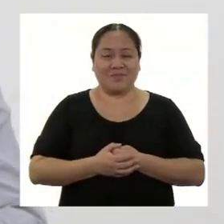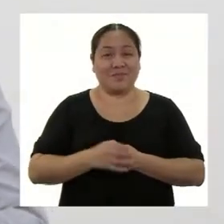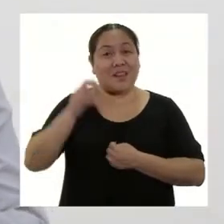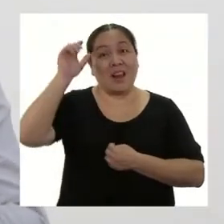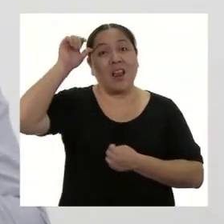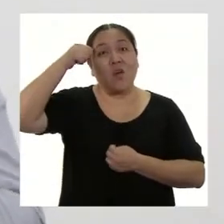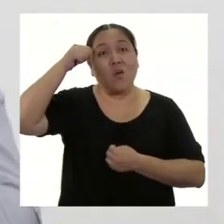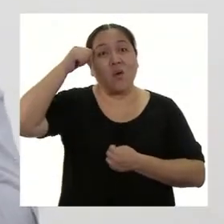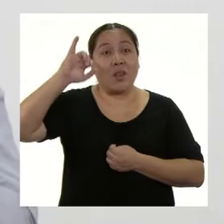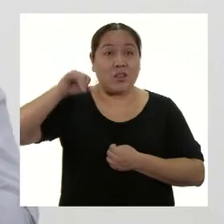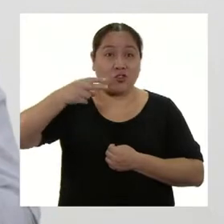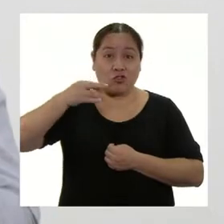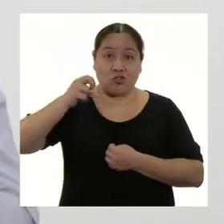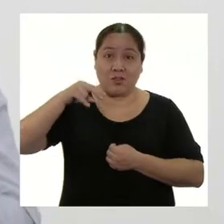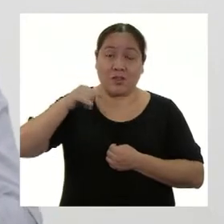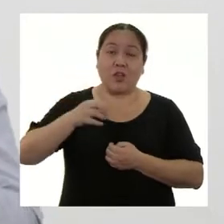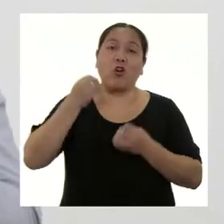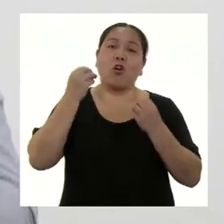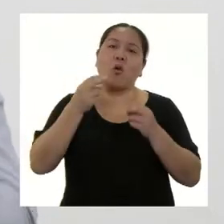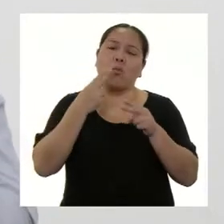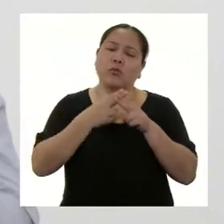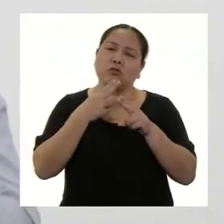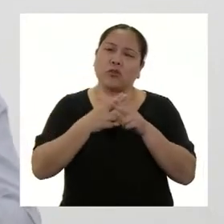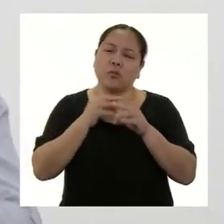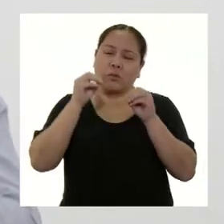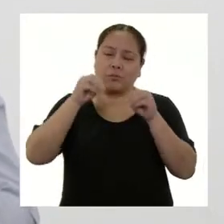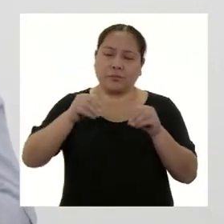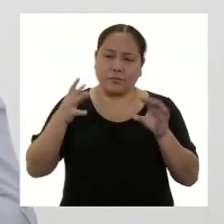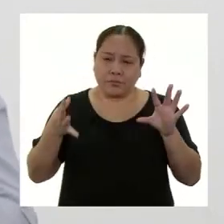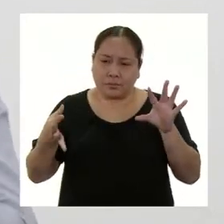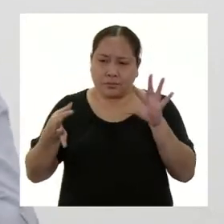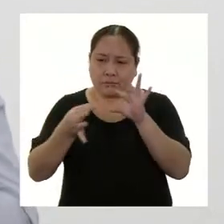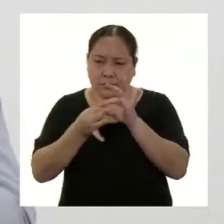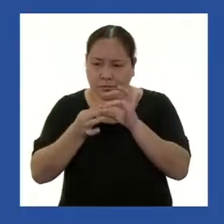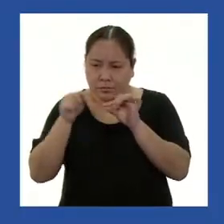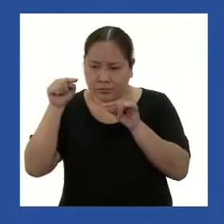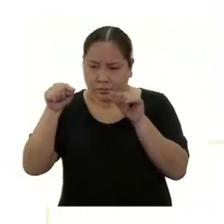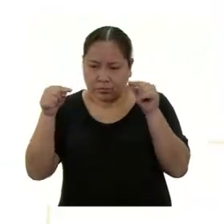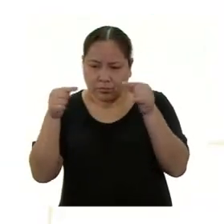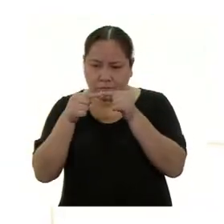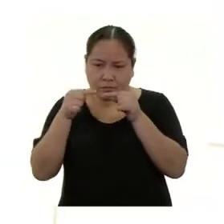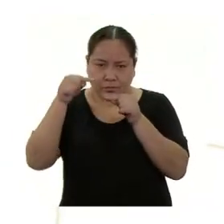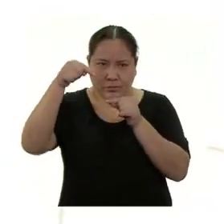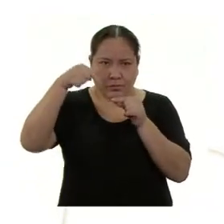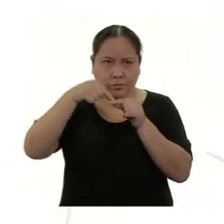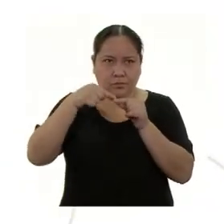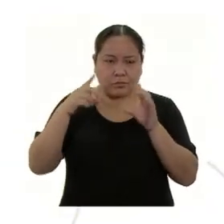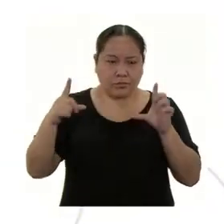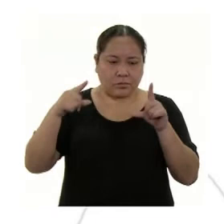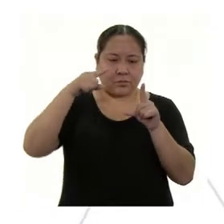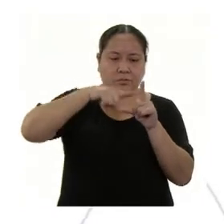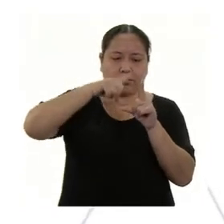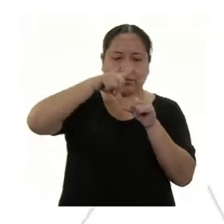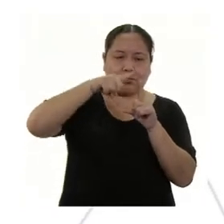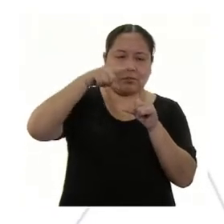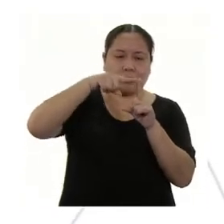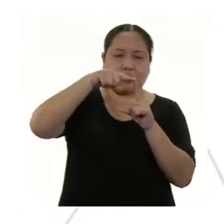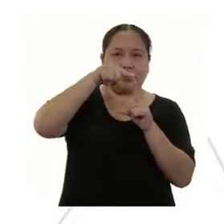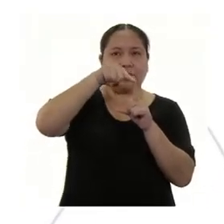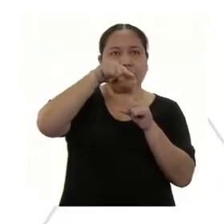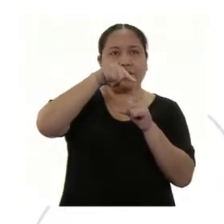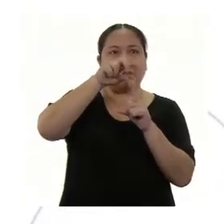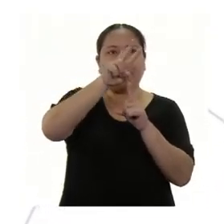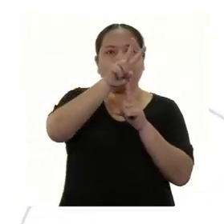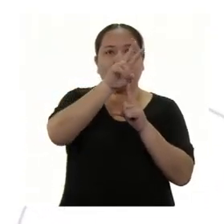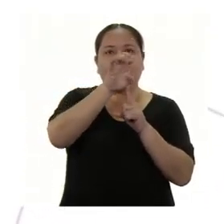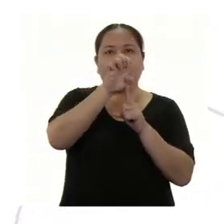¿Recuerdas, Jonathan, cómo se llaman los puntos en donde se conectan los segmentos de un triángulo? Se llaman vértices. Jonathan, sácame de